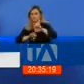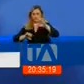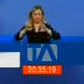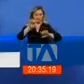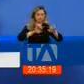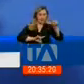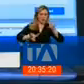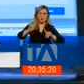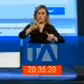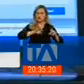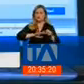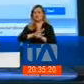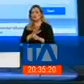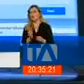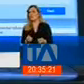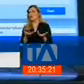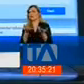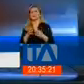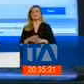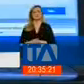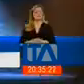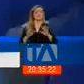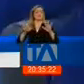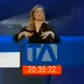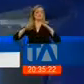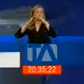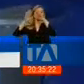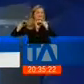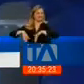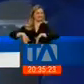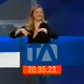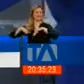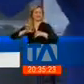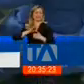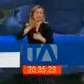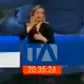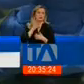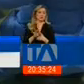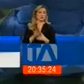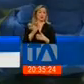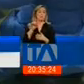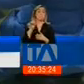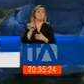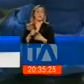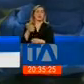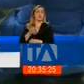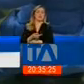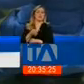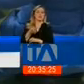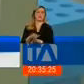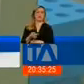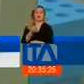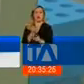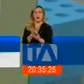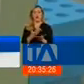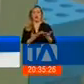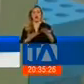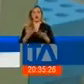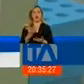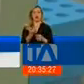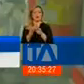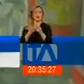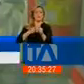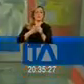capital. Luego de 7 meses de pandemia y con un promedio de 1.000 análisis diarios, el primer lote adquirido a inicios de la emergencia está a punto